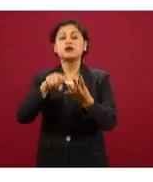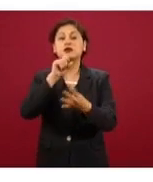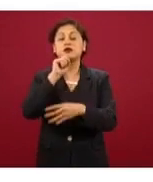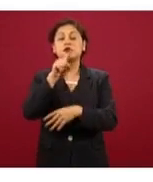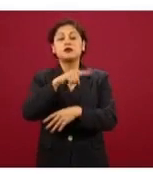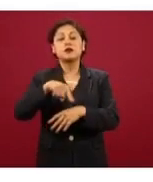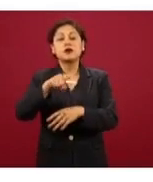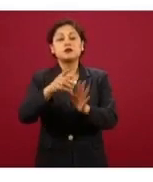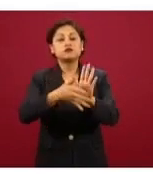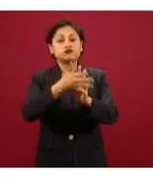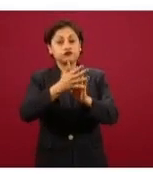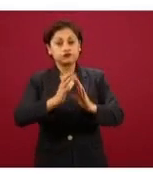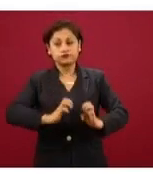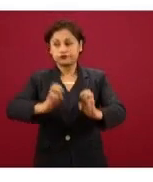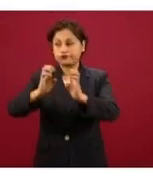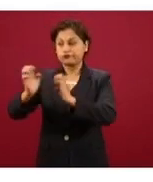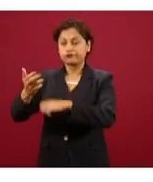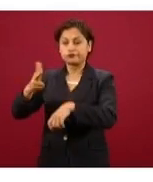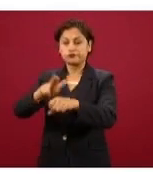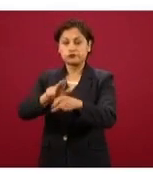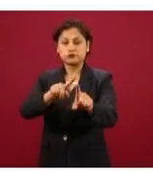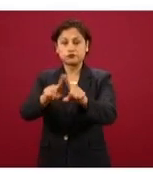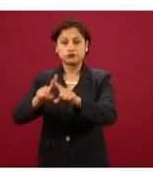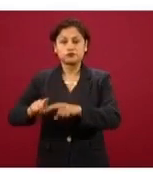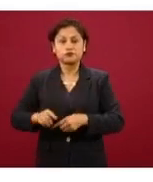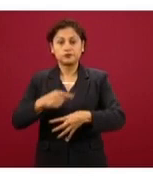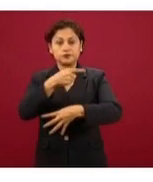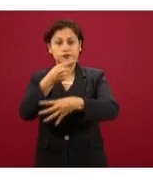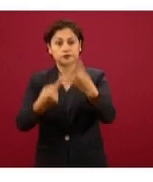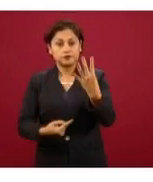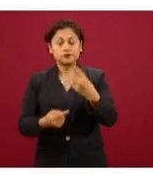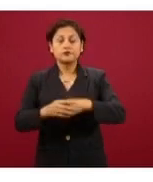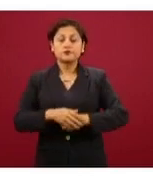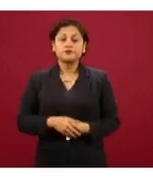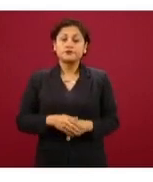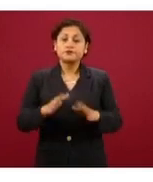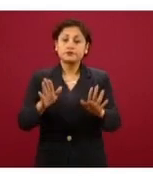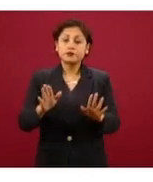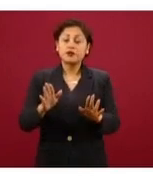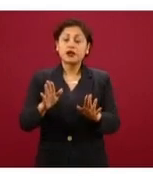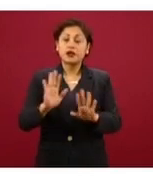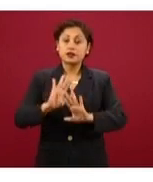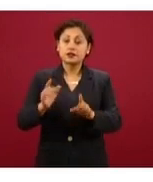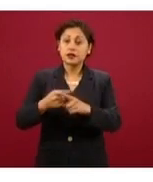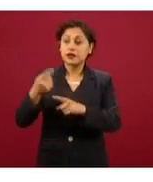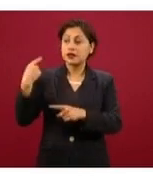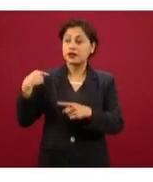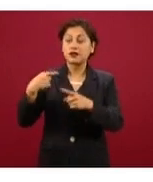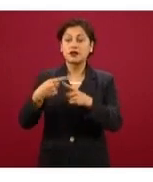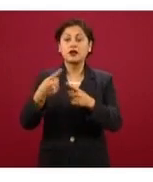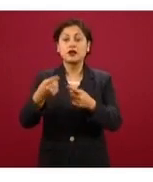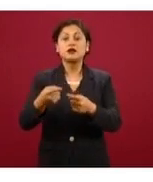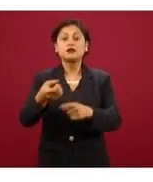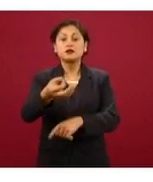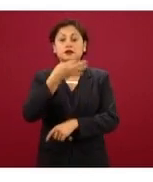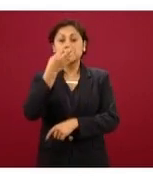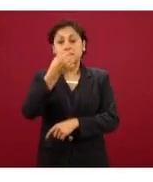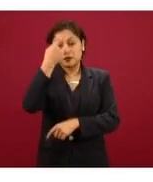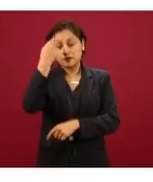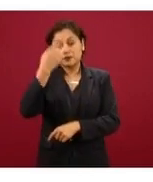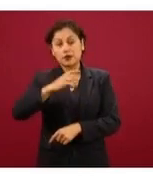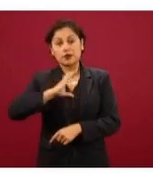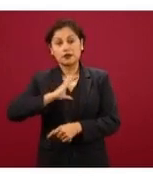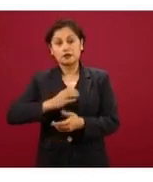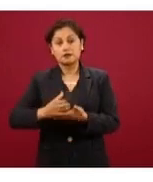un progreso importante con los medicamentos oncológicos. Hemos continuado en esta misión de rescate que